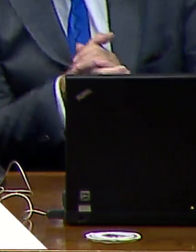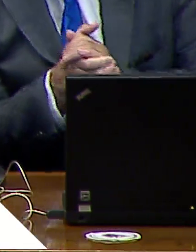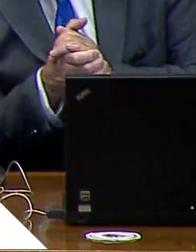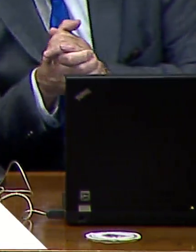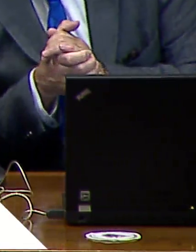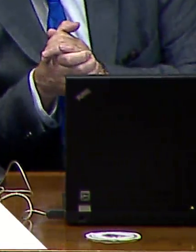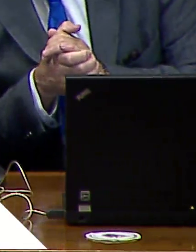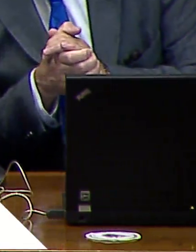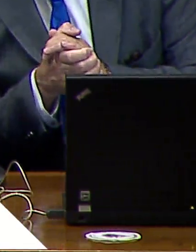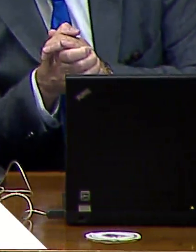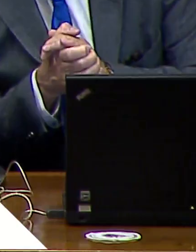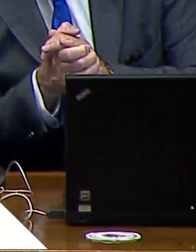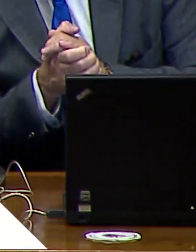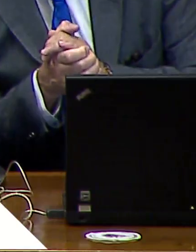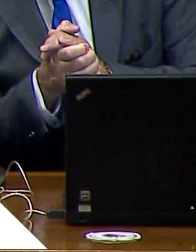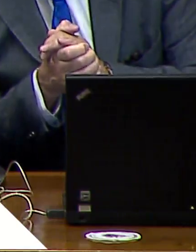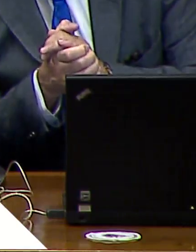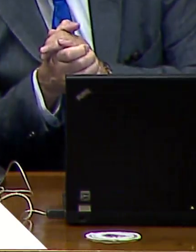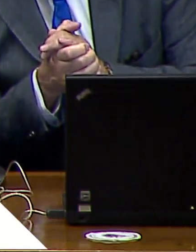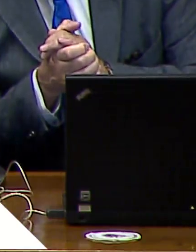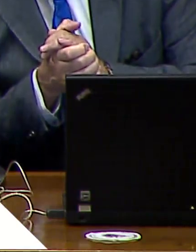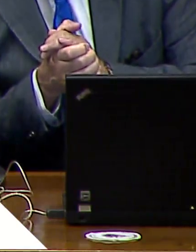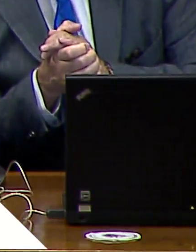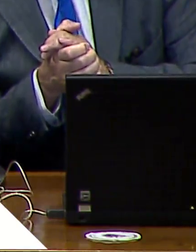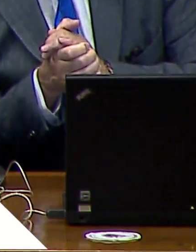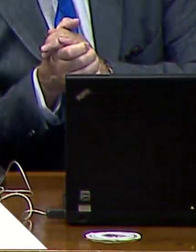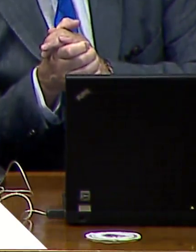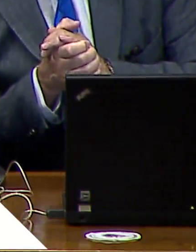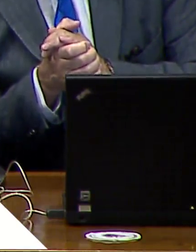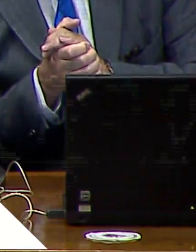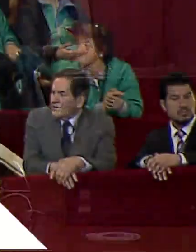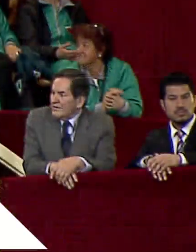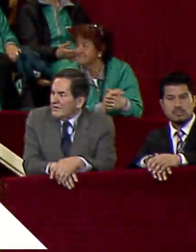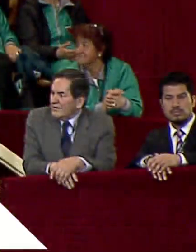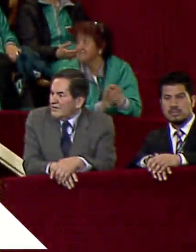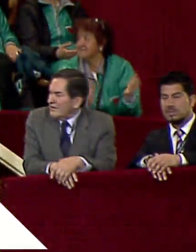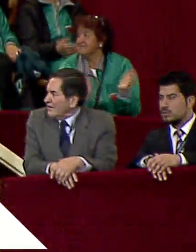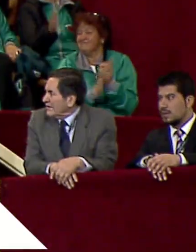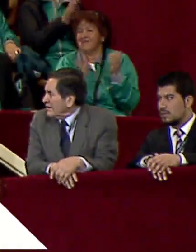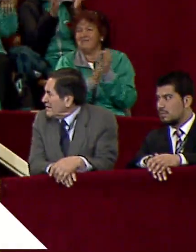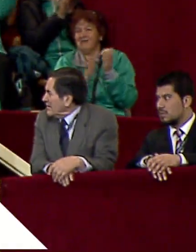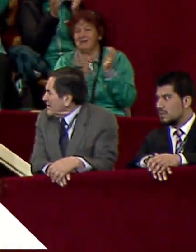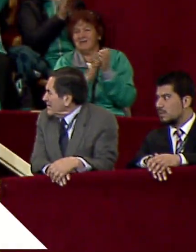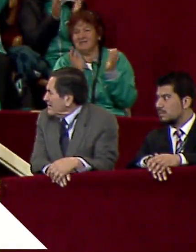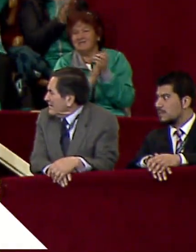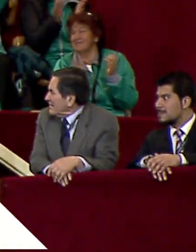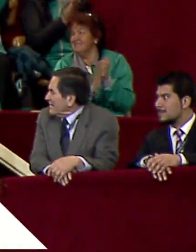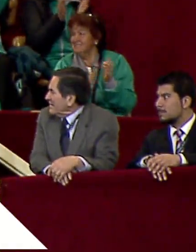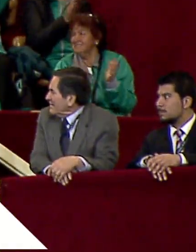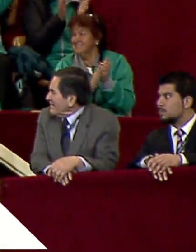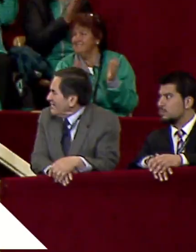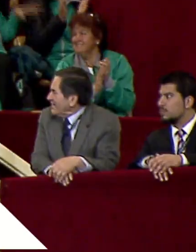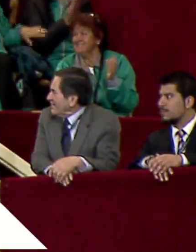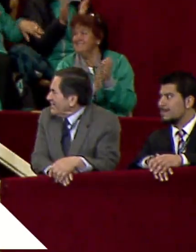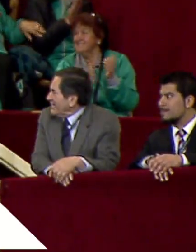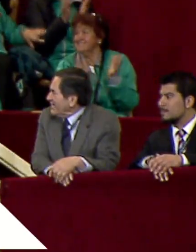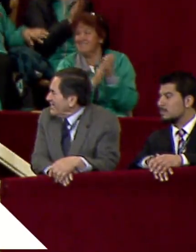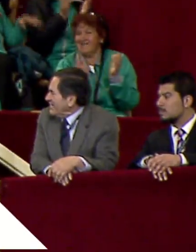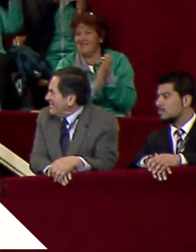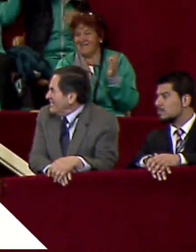en particular a su presidenta Luisa Guzmán que está por ahí ellas han sido invitadas al